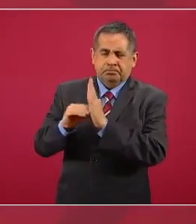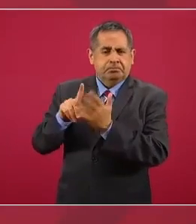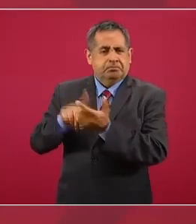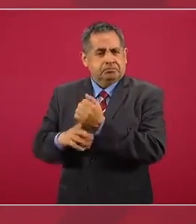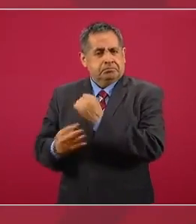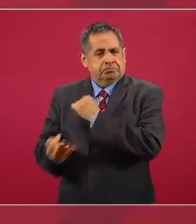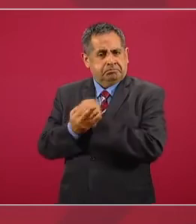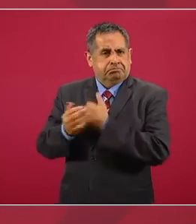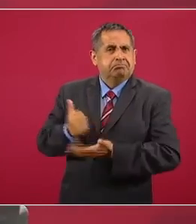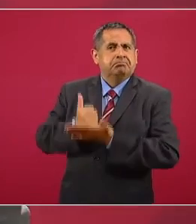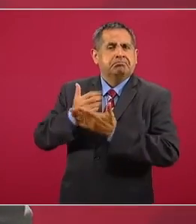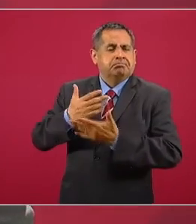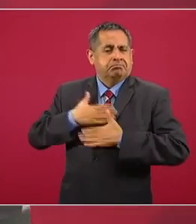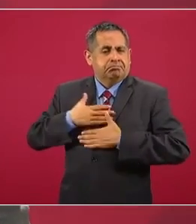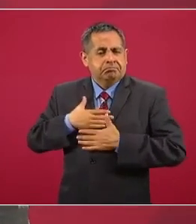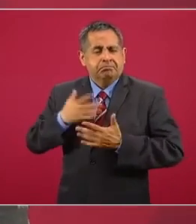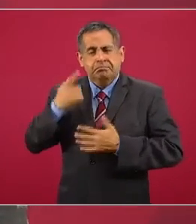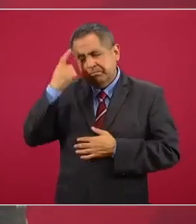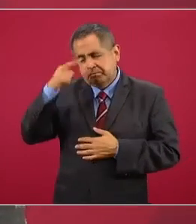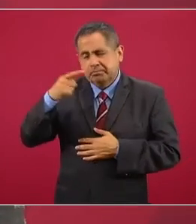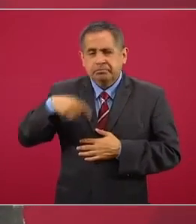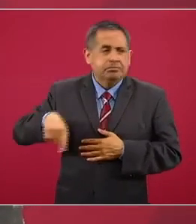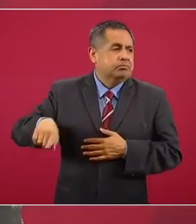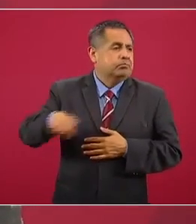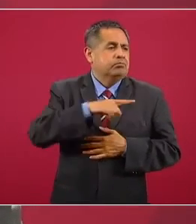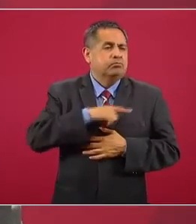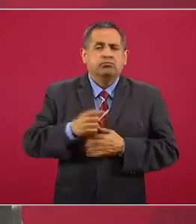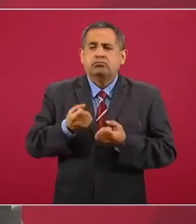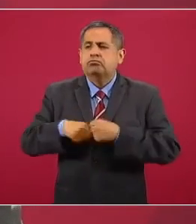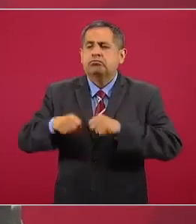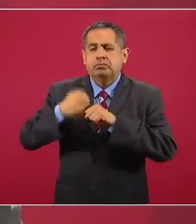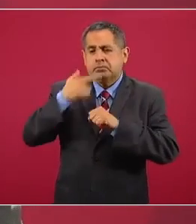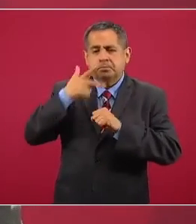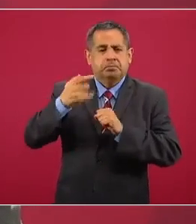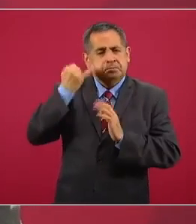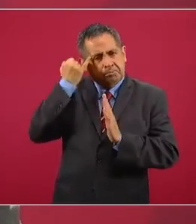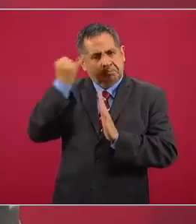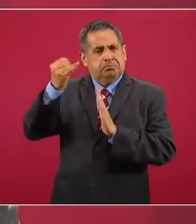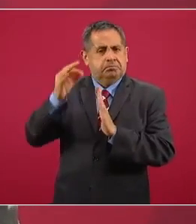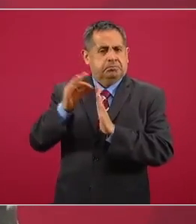básicos para tener una sociedad mejor.